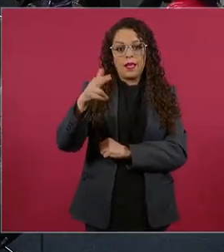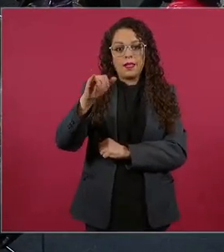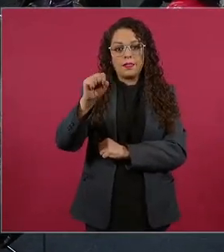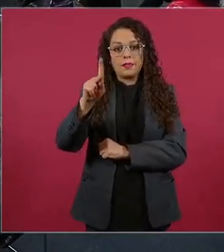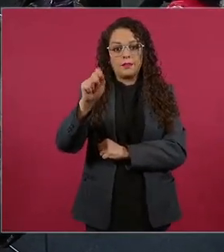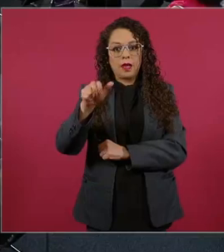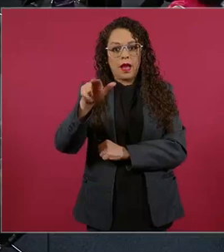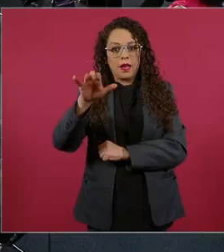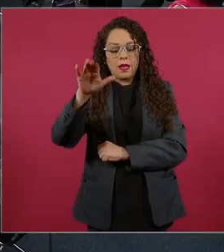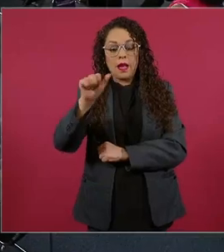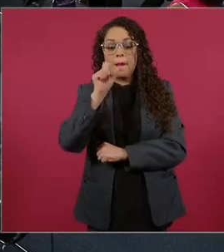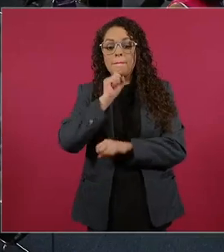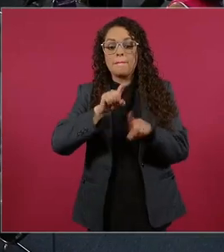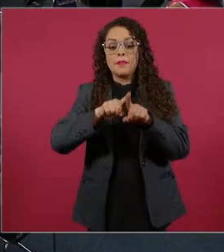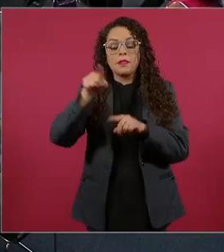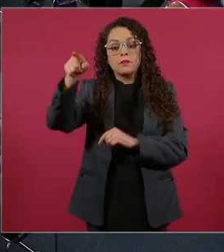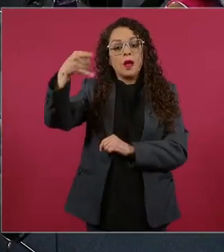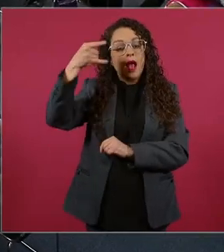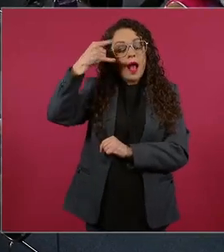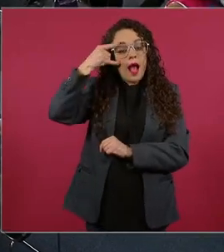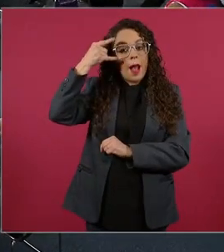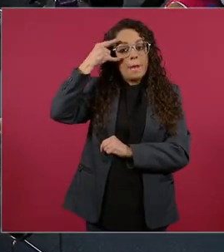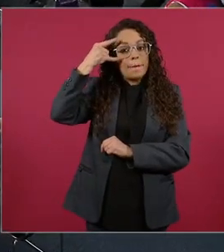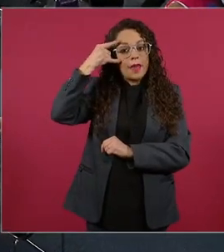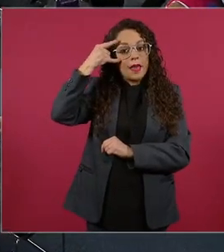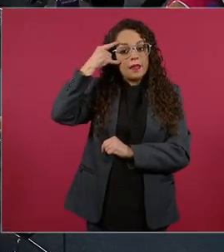en Esla, ¿sí? Pero es